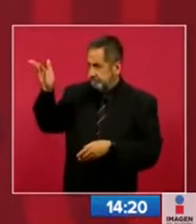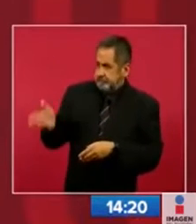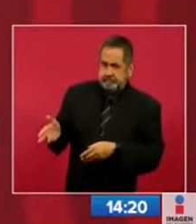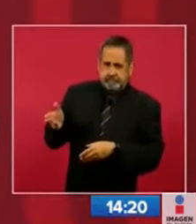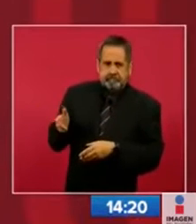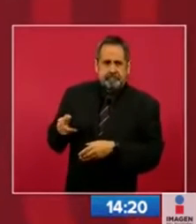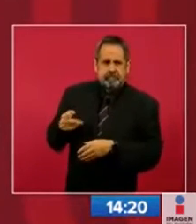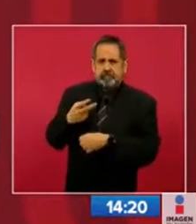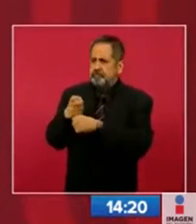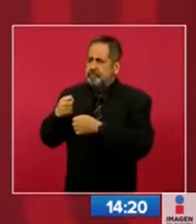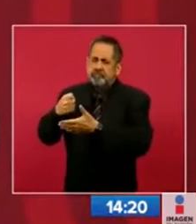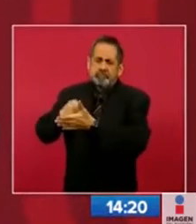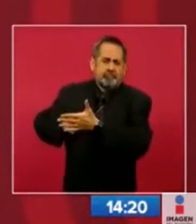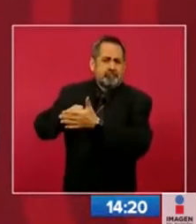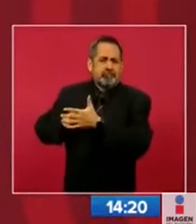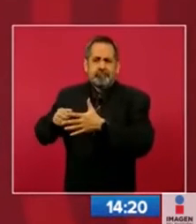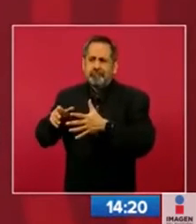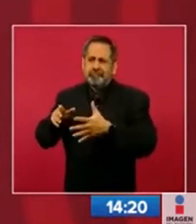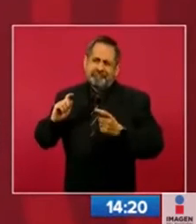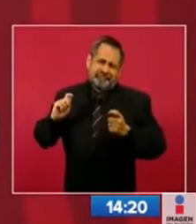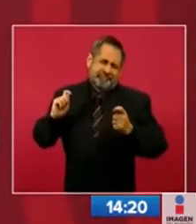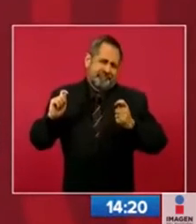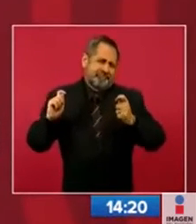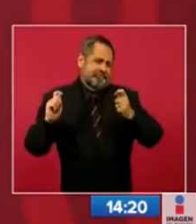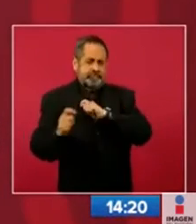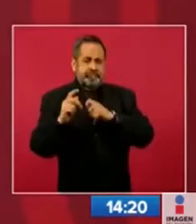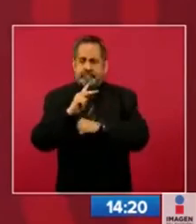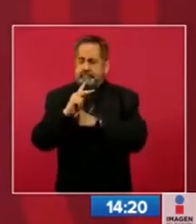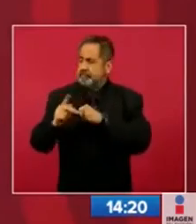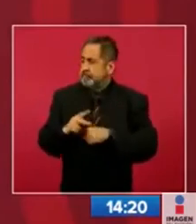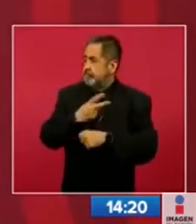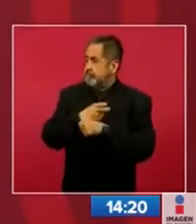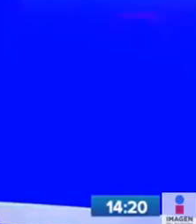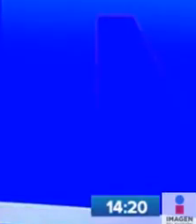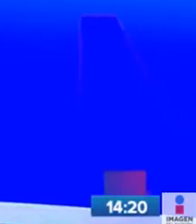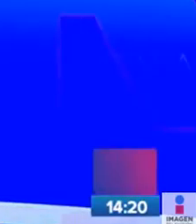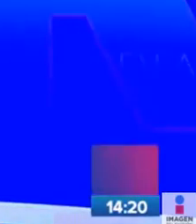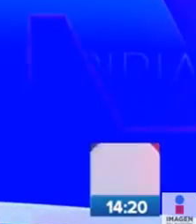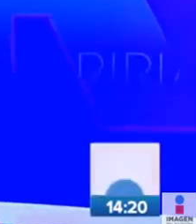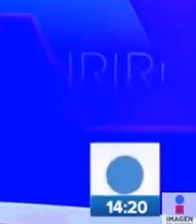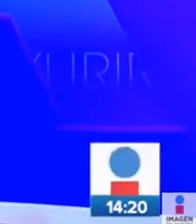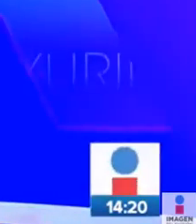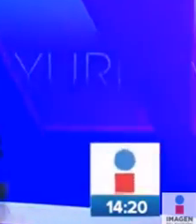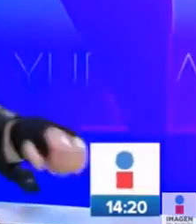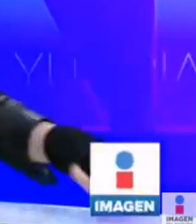con un movimiento de transformación del país. Y mira, en otros temas, la Secretaría